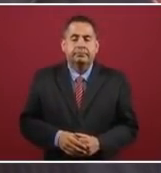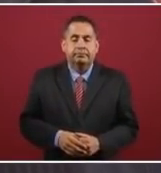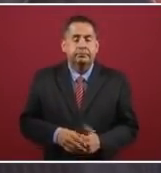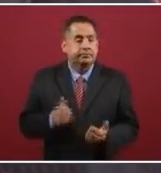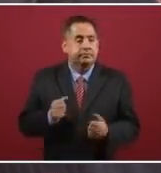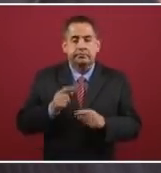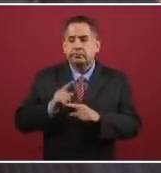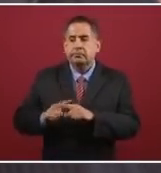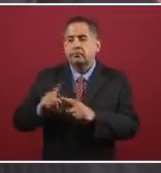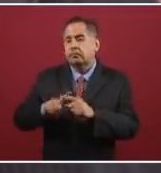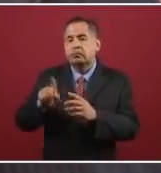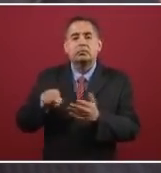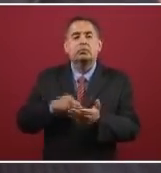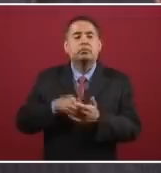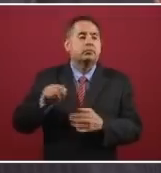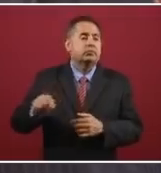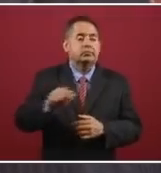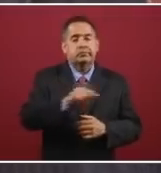sitios